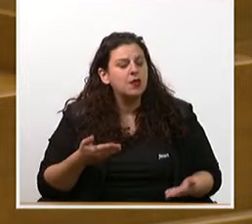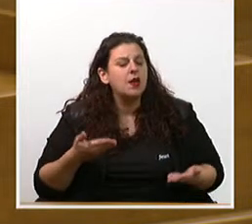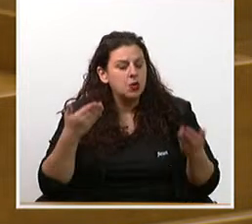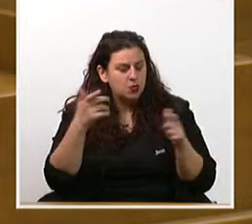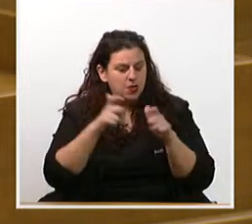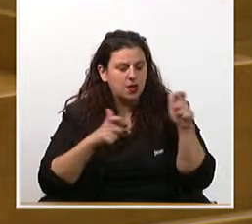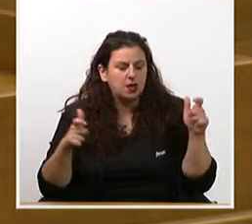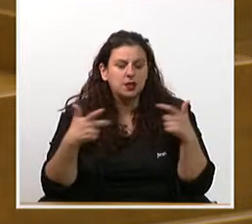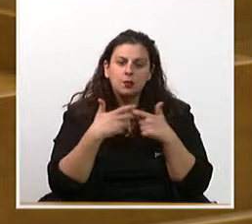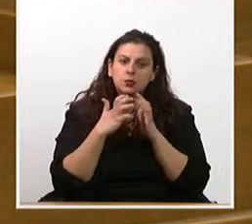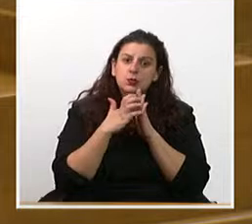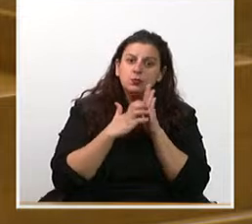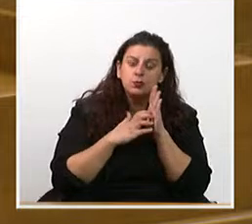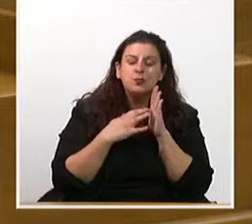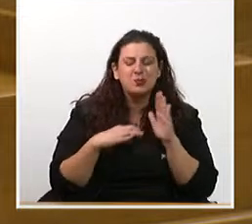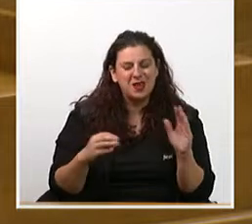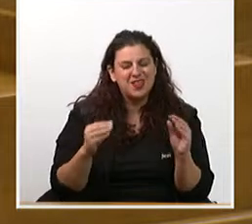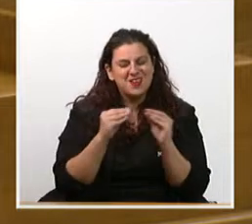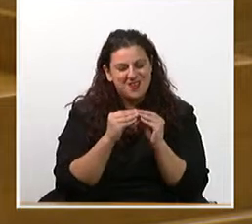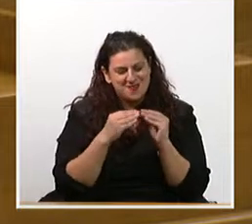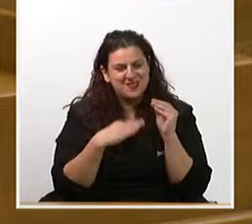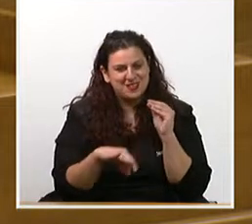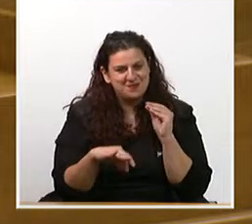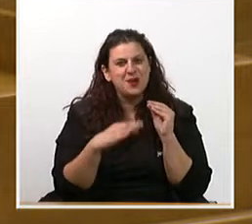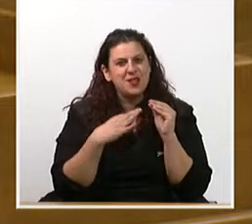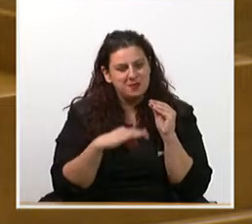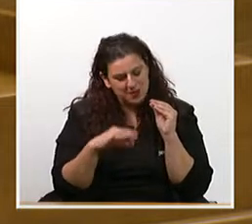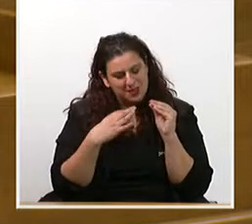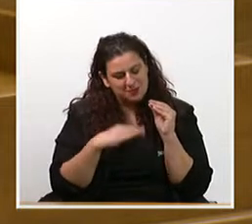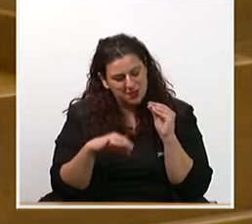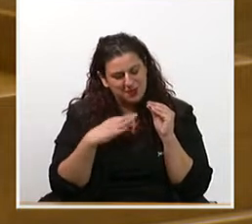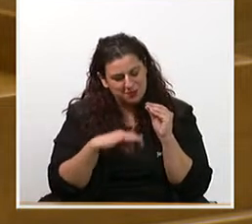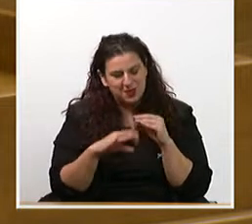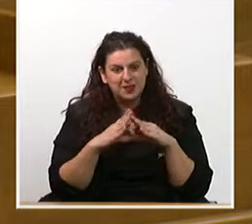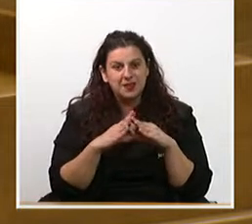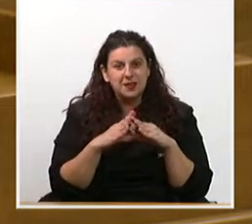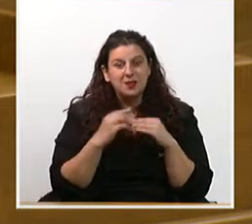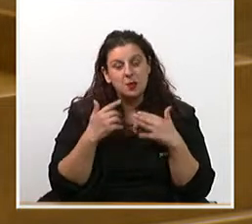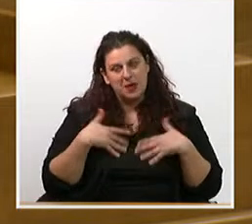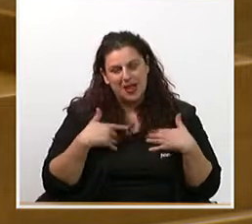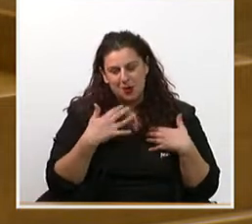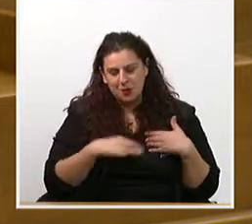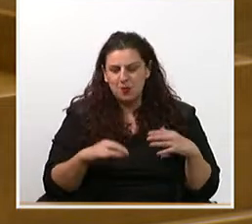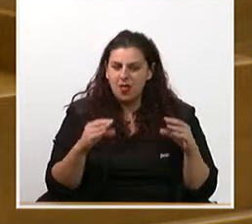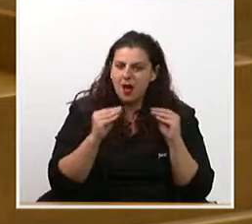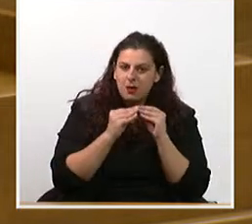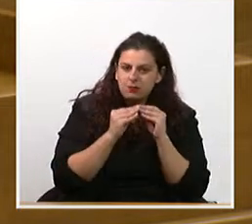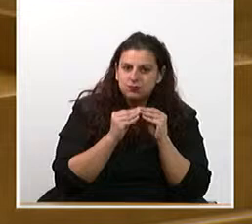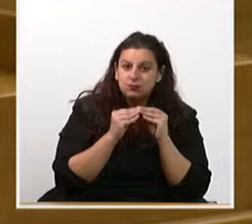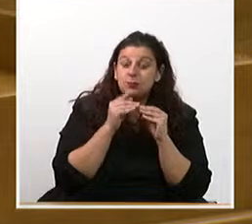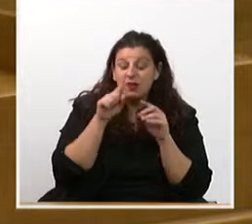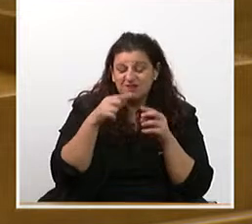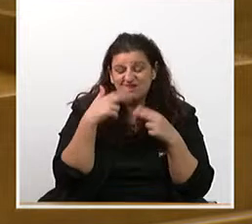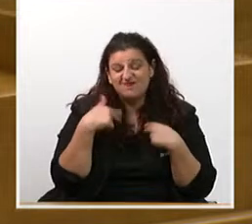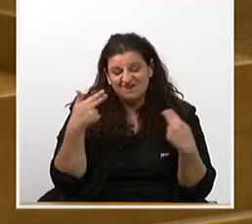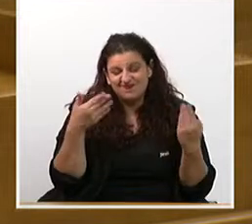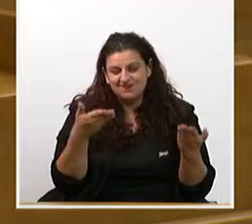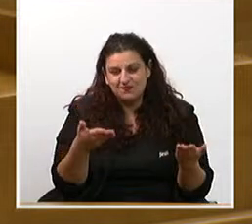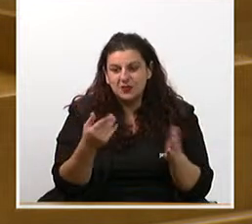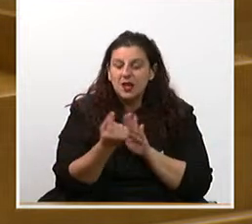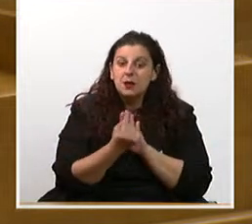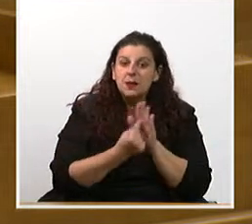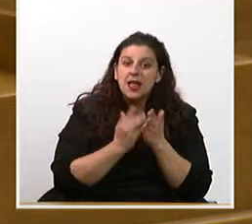es compatible no es incompatible se puede compatibilizar y me alegro de que eso sea así porque aquí se vuelve a demostrar medidas de